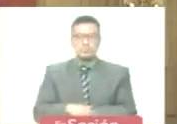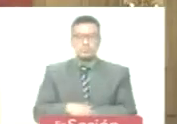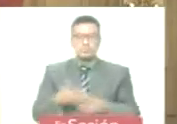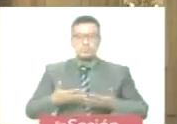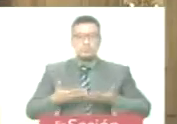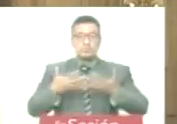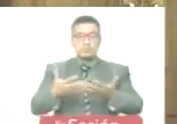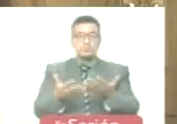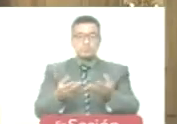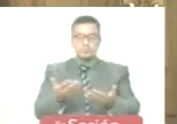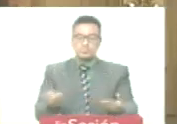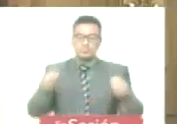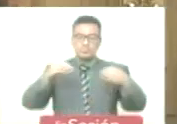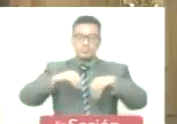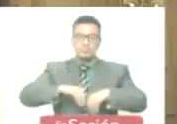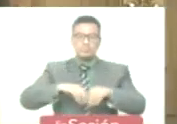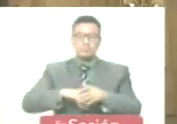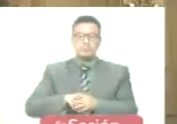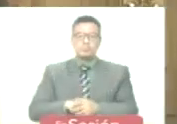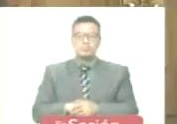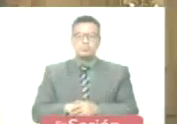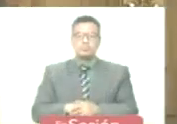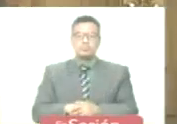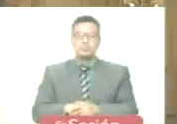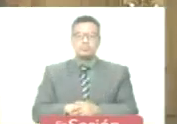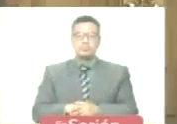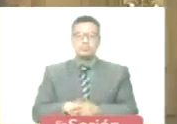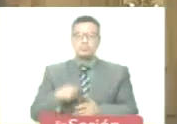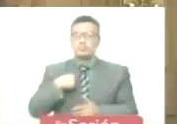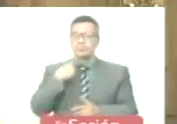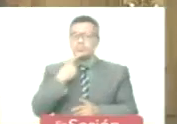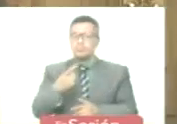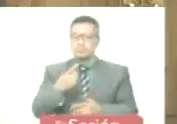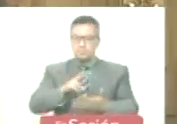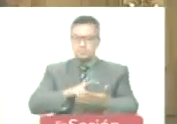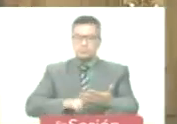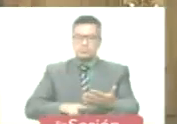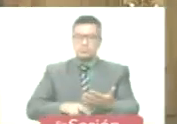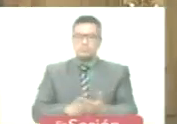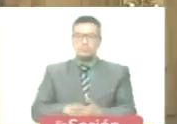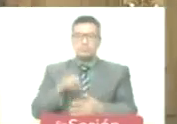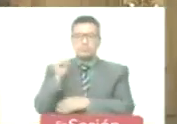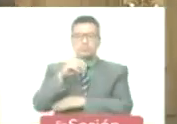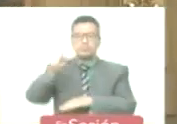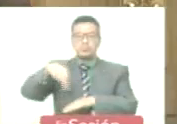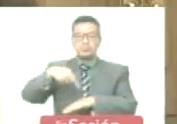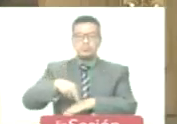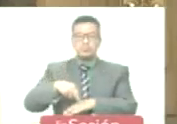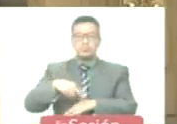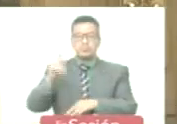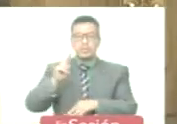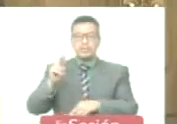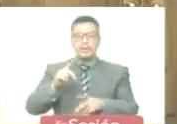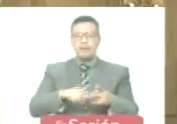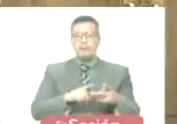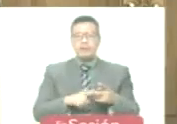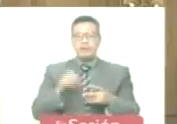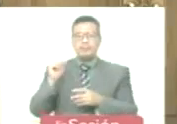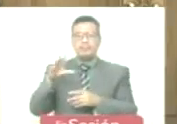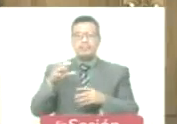entregamos el acuerdo, el cual dice lo siguiente: Asamblea Nacional de la República Bolivariana